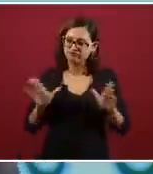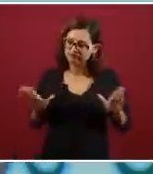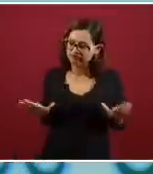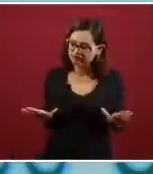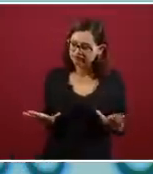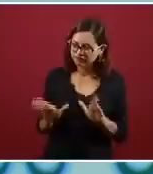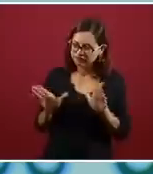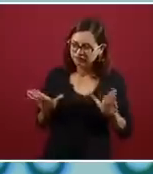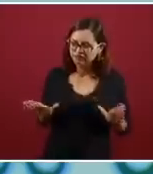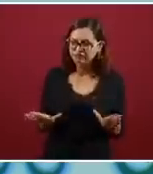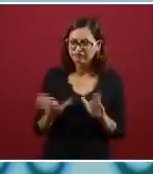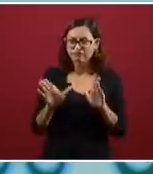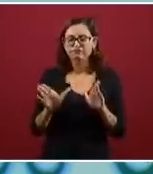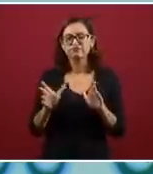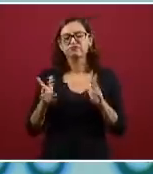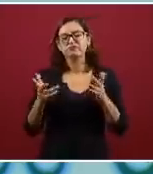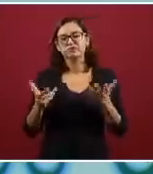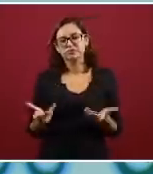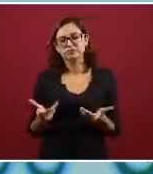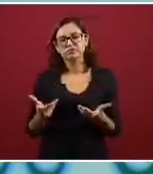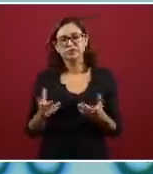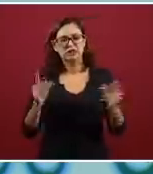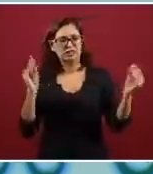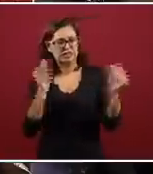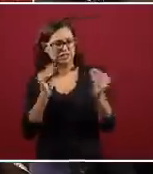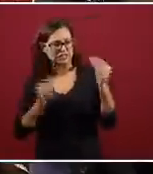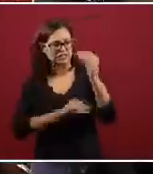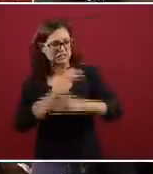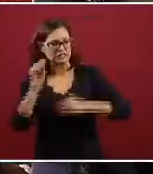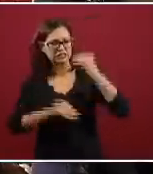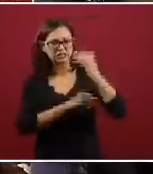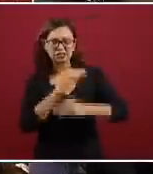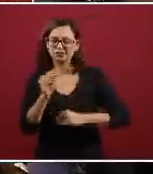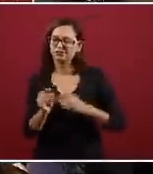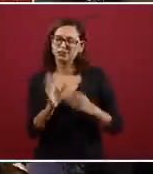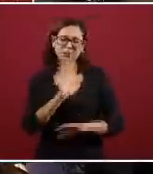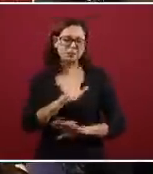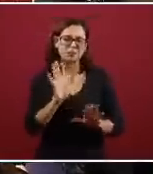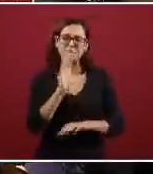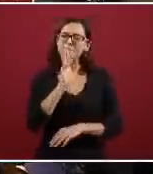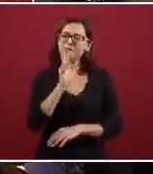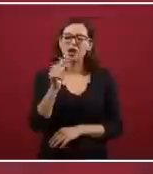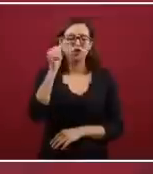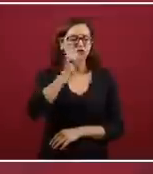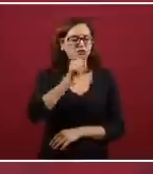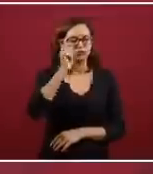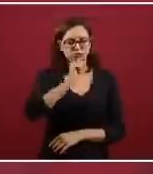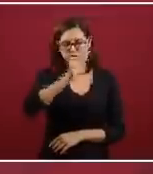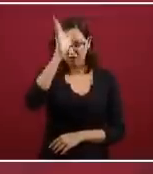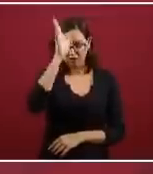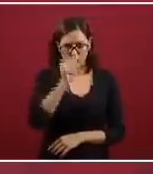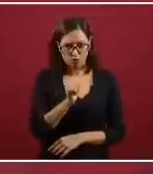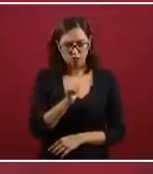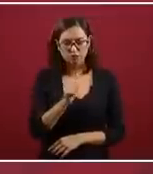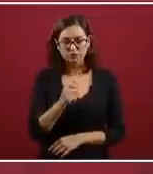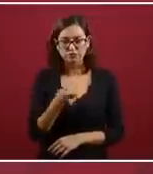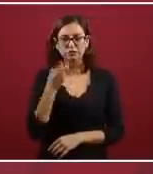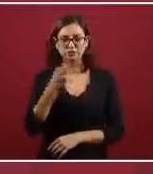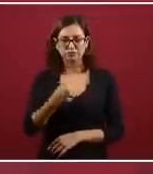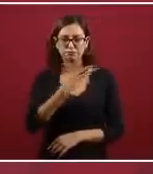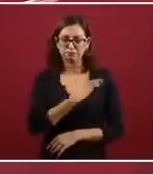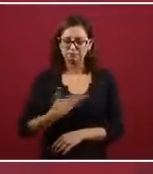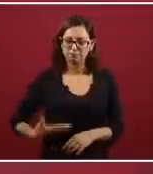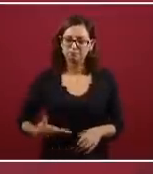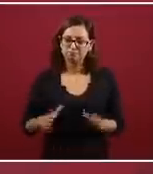un buen arreglo que tener un pleito. Y con ese ánimo y con ese impulso del presidente de la